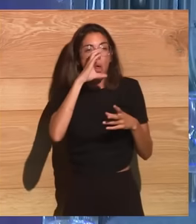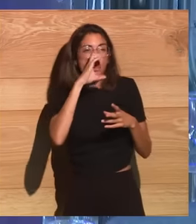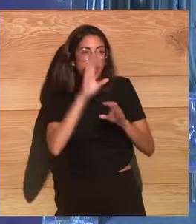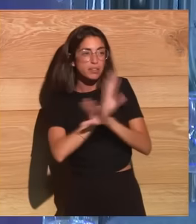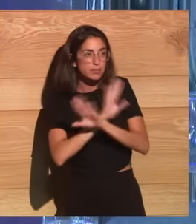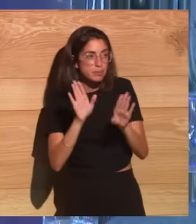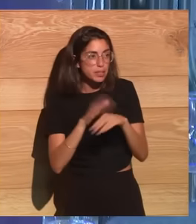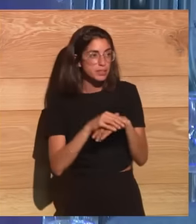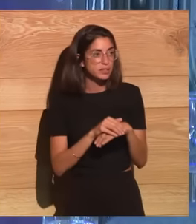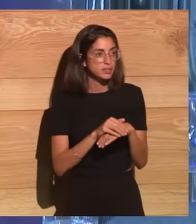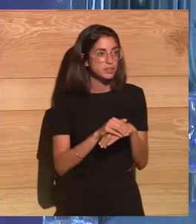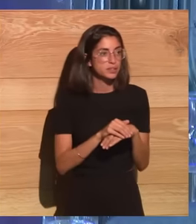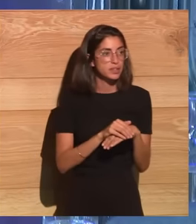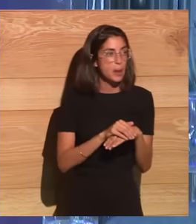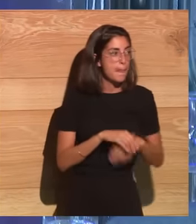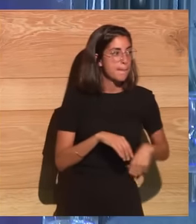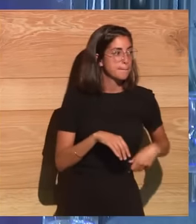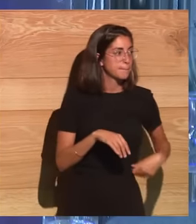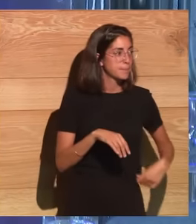alarguéis mucho, que ya hay que acostar a Juan, ¿vale?